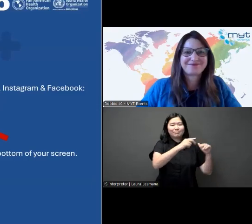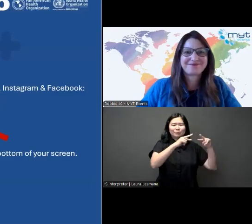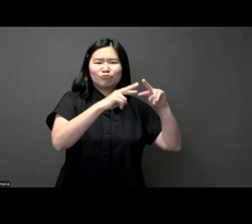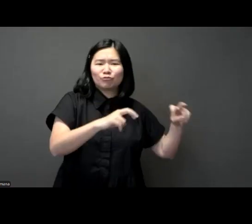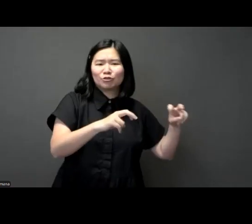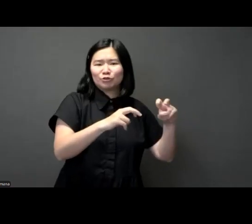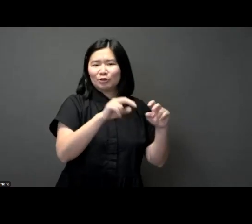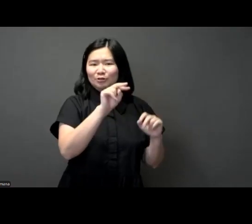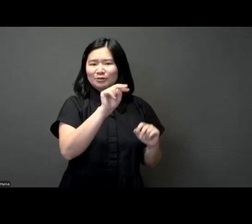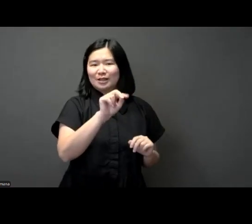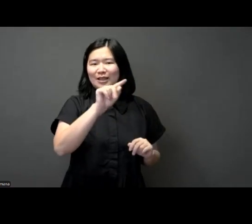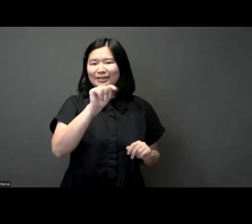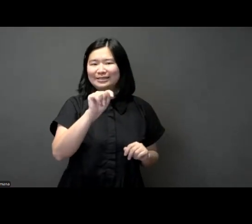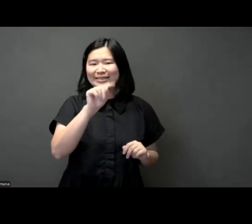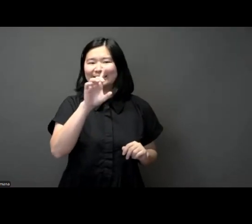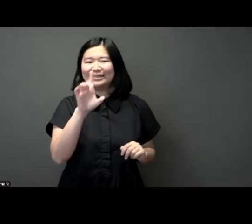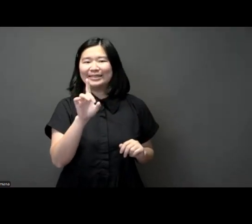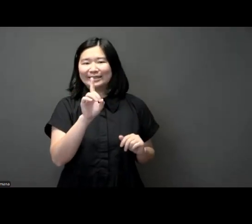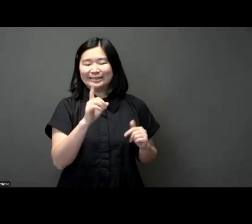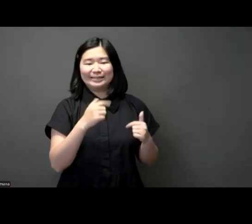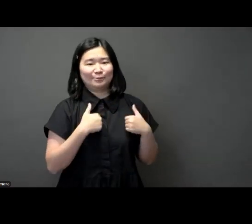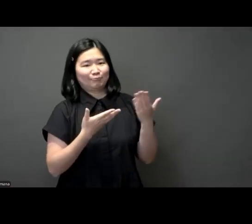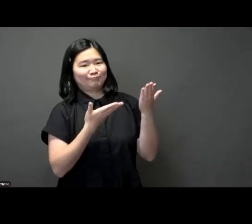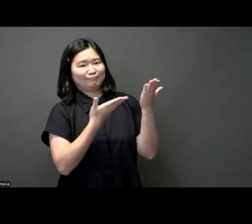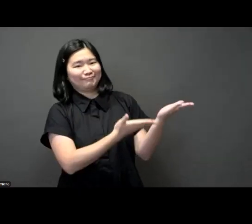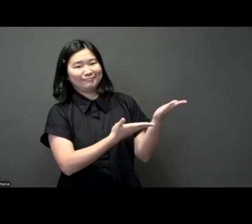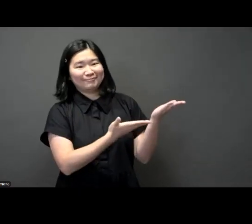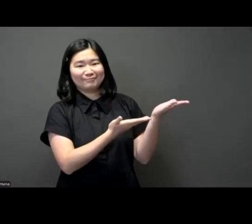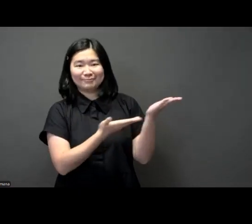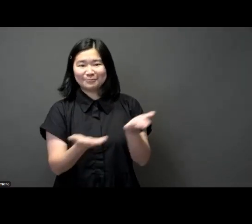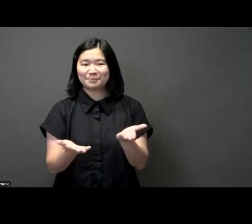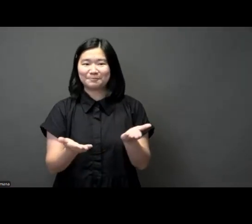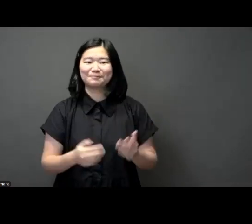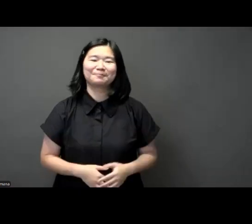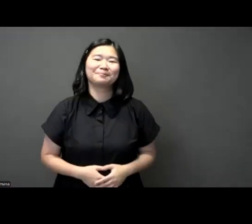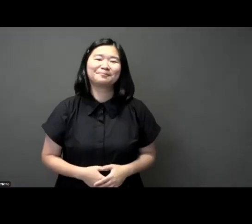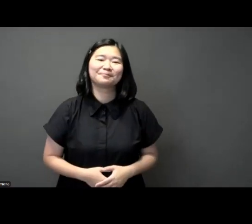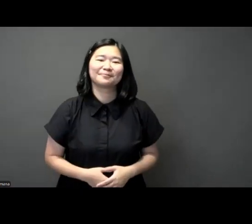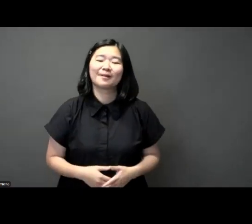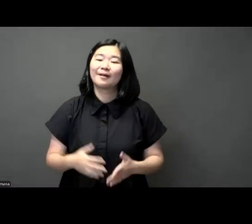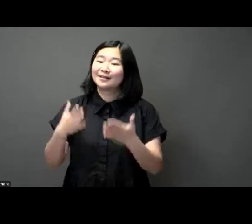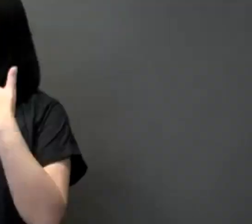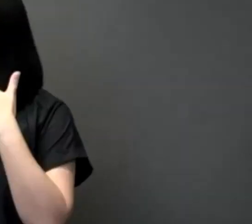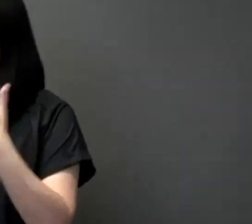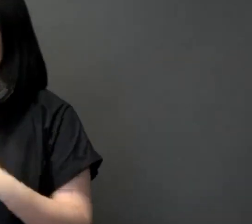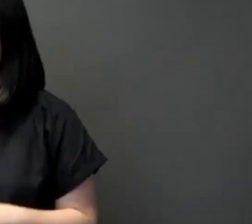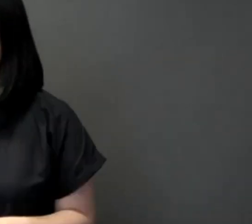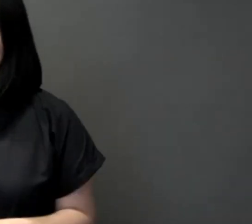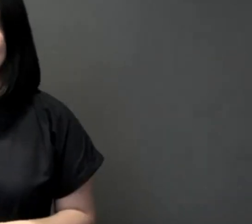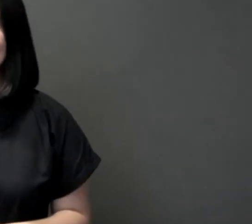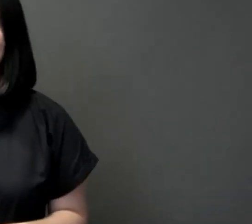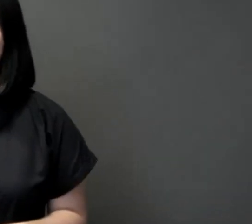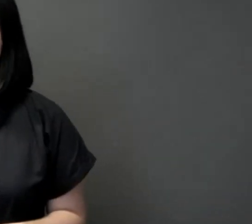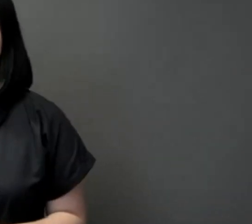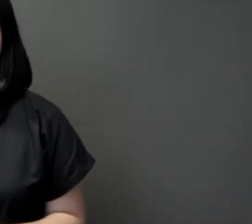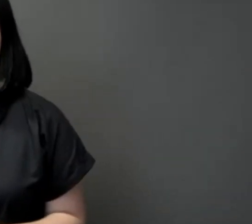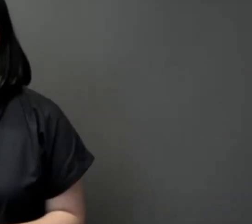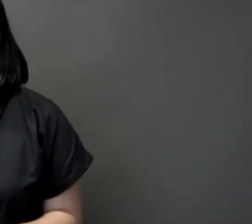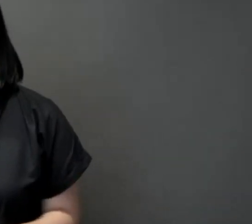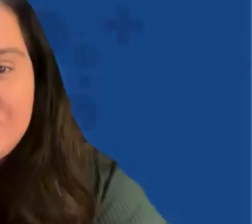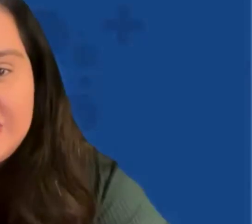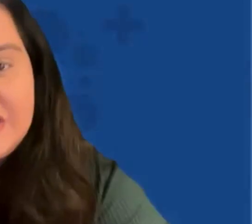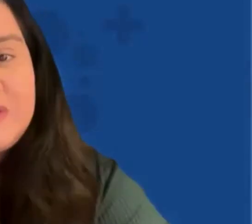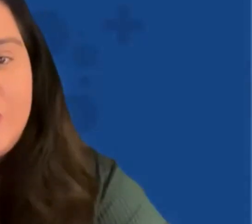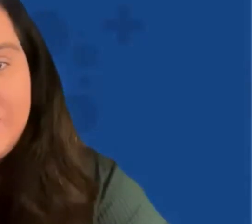so desatendidas, much, tropicales. Debbie. Muchísimas gracias, Good Debbie. morning, good Buenos días a afternoon, good todos, evening, buenas everyone. tardes, buenas It's a noches a pleasure to todos. Es welcome un you to placer darles today's